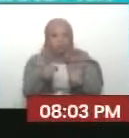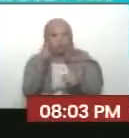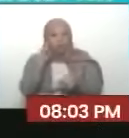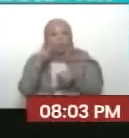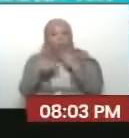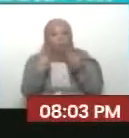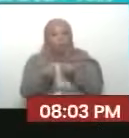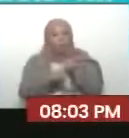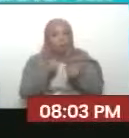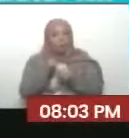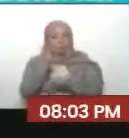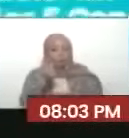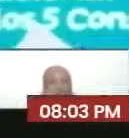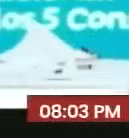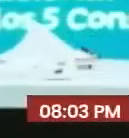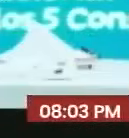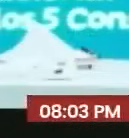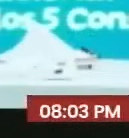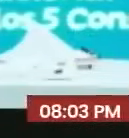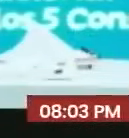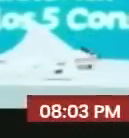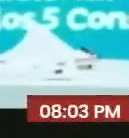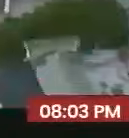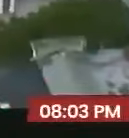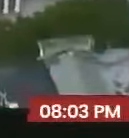visión? Dale, Julio, pon el video.